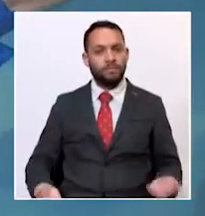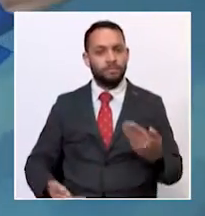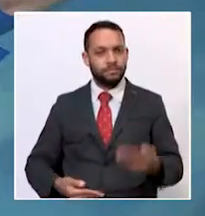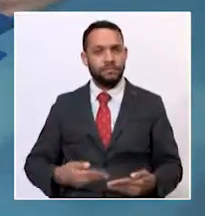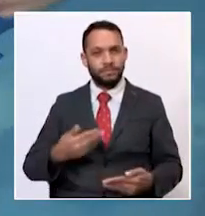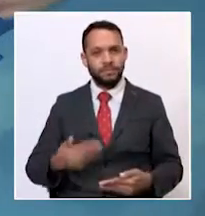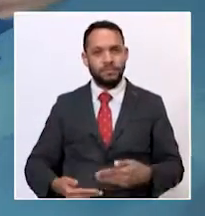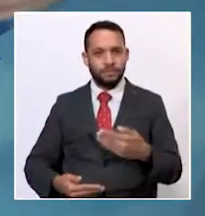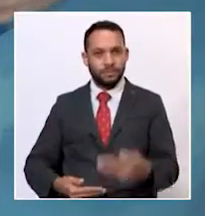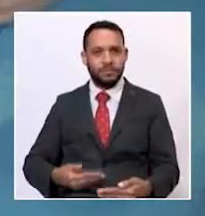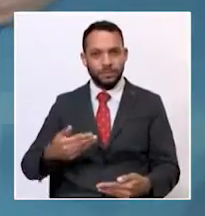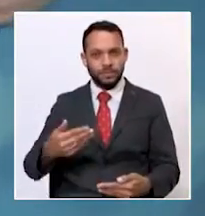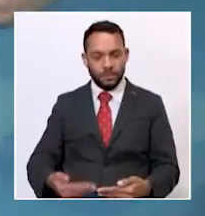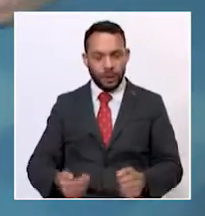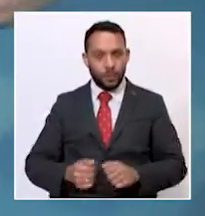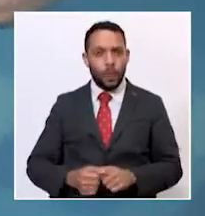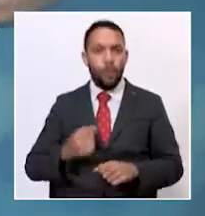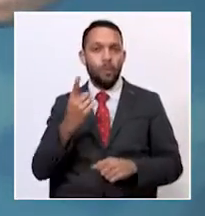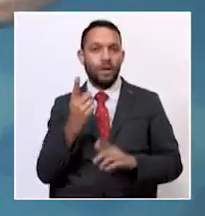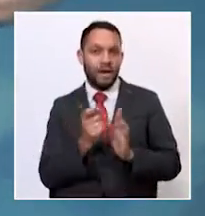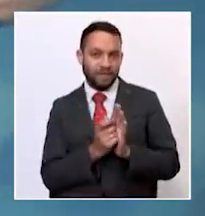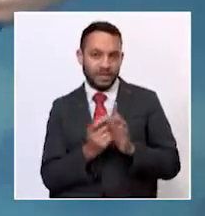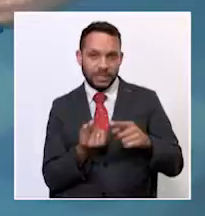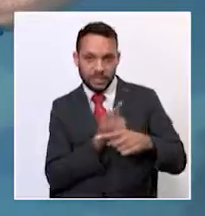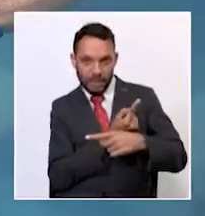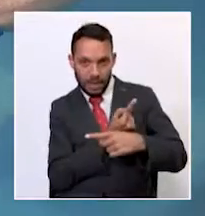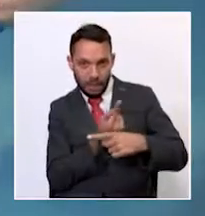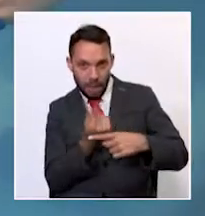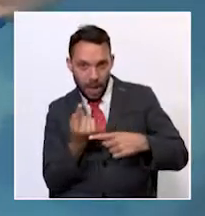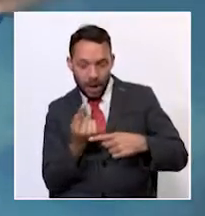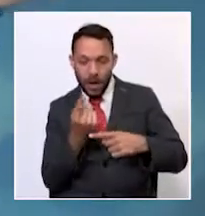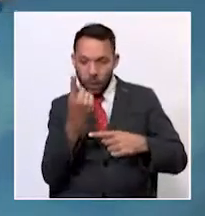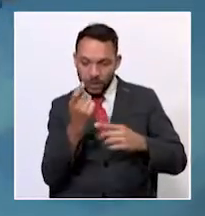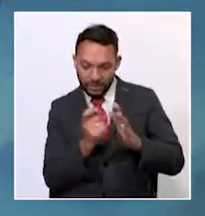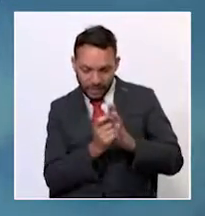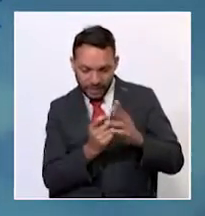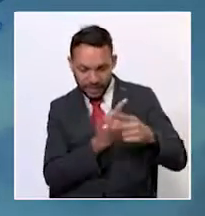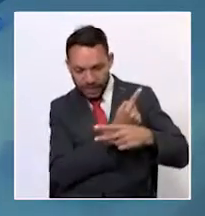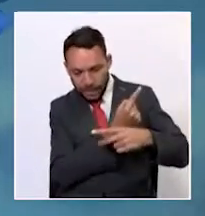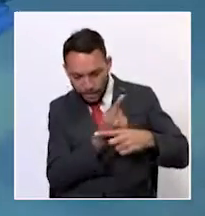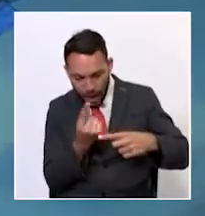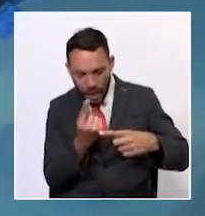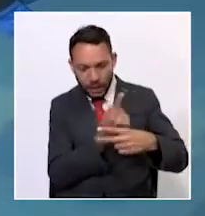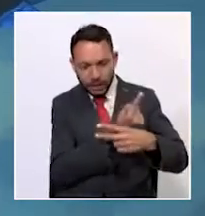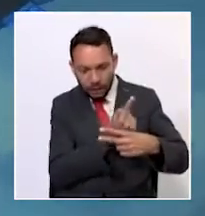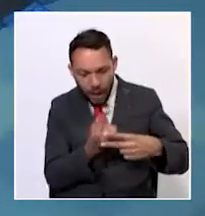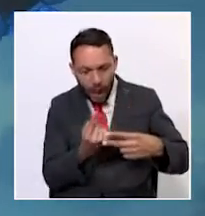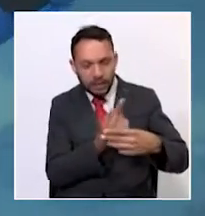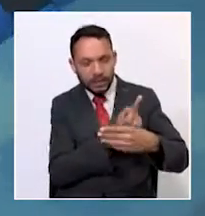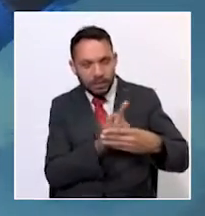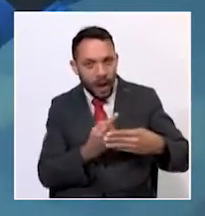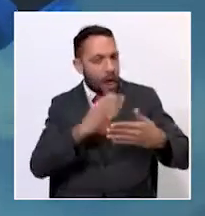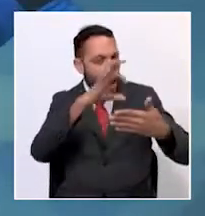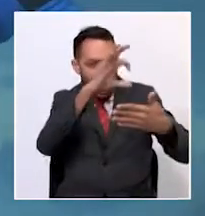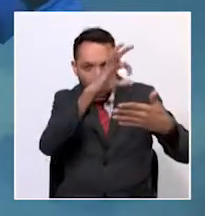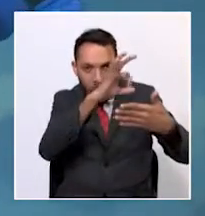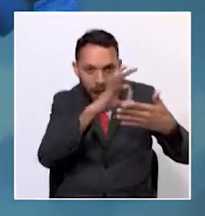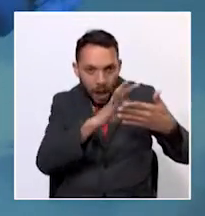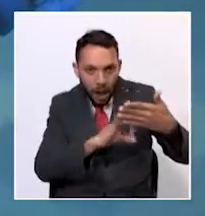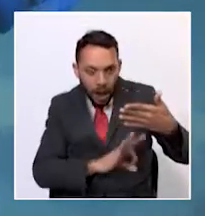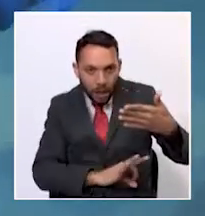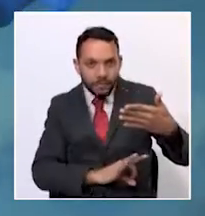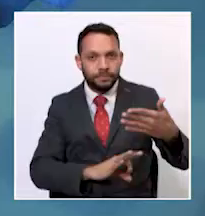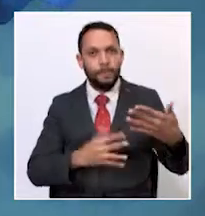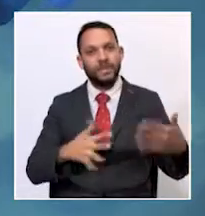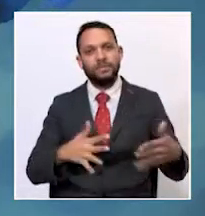frecuencia, sea una vez semanal, y poder ofrecer ese acompañamiento siquiera por unas